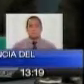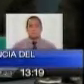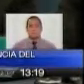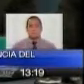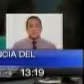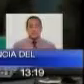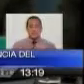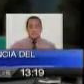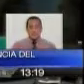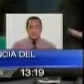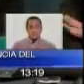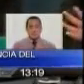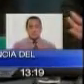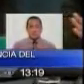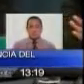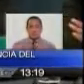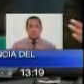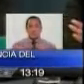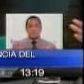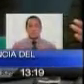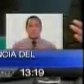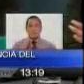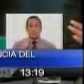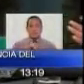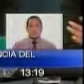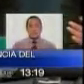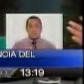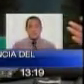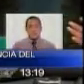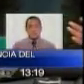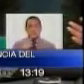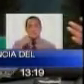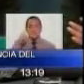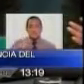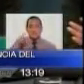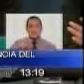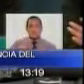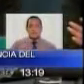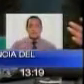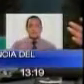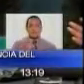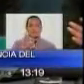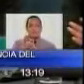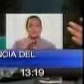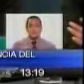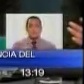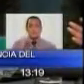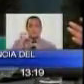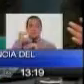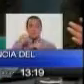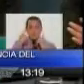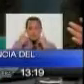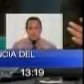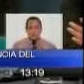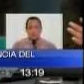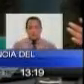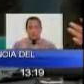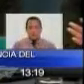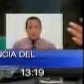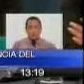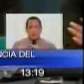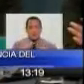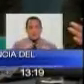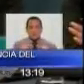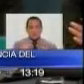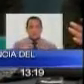Los procesos ante cortes internacionales requieren un especial nivel de articulación y